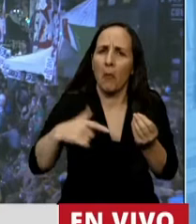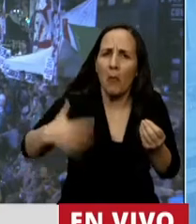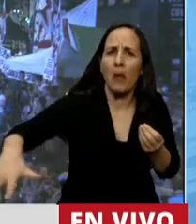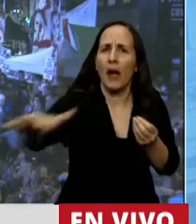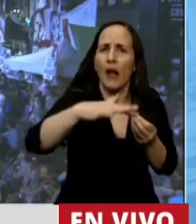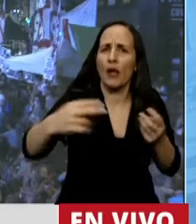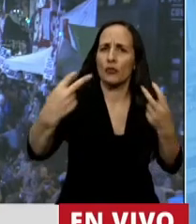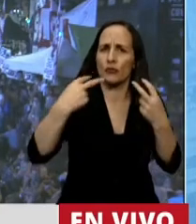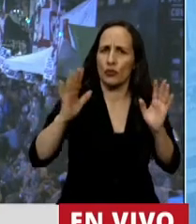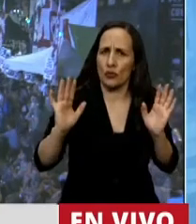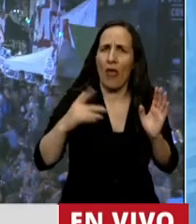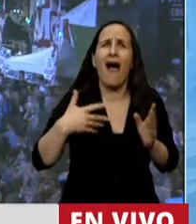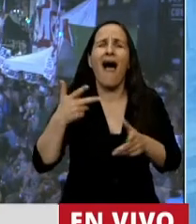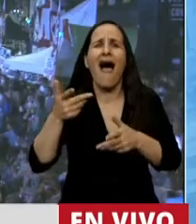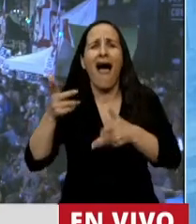argentina.